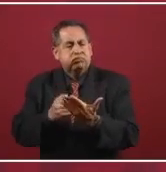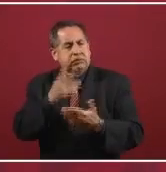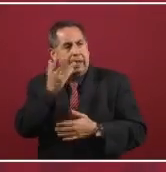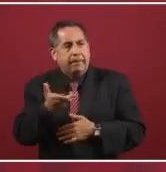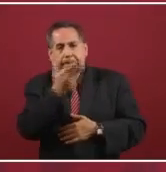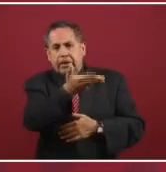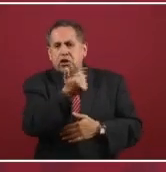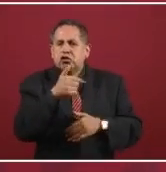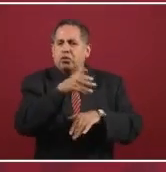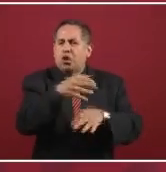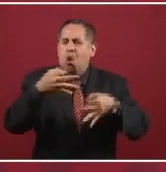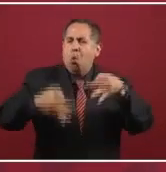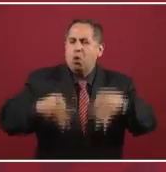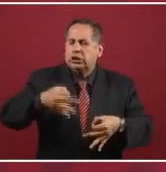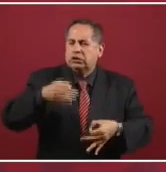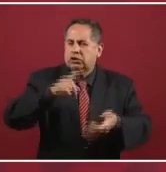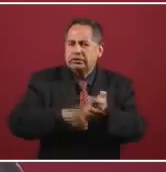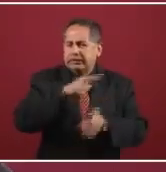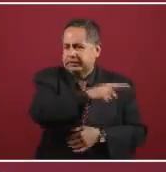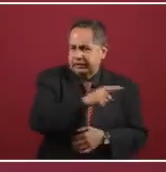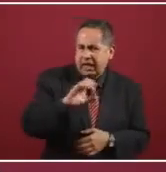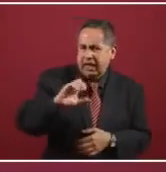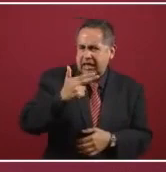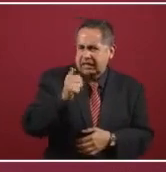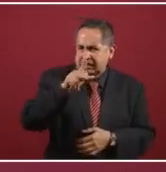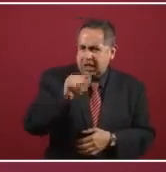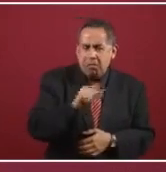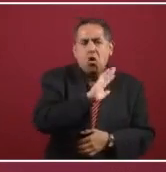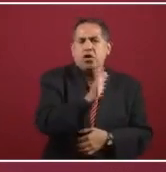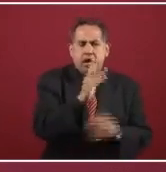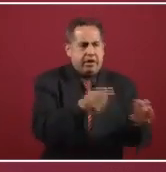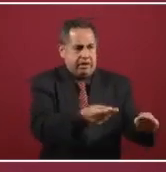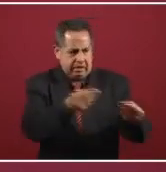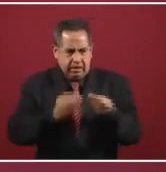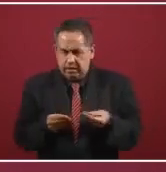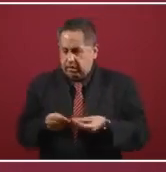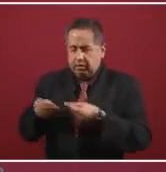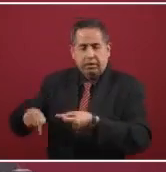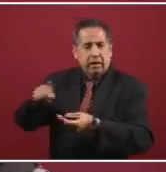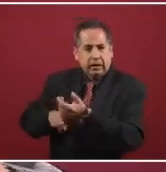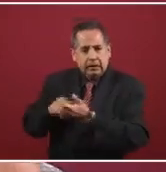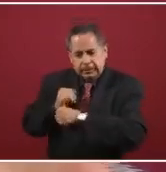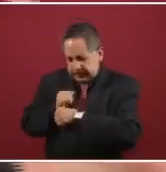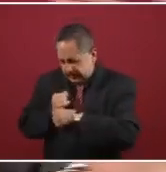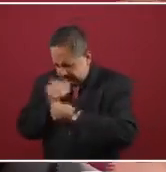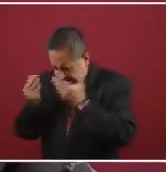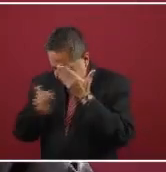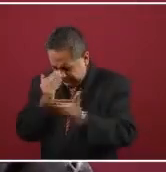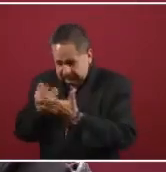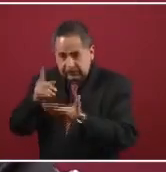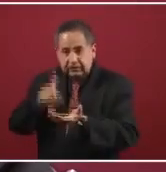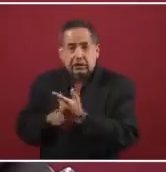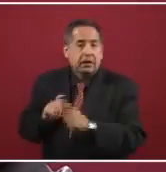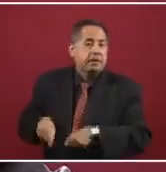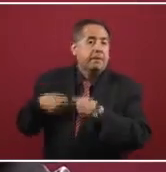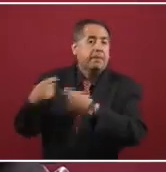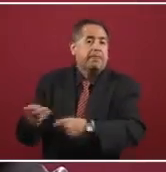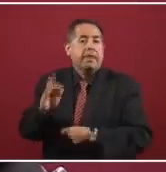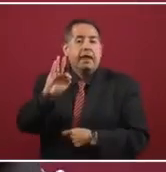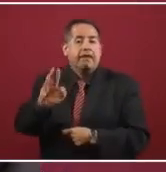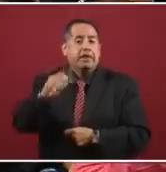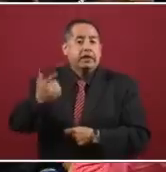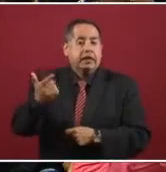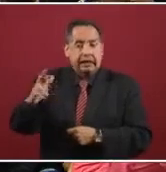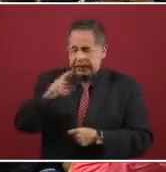pedimos, y ya han sido puestas a disposición de la Unidad de Inteligencia Financiera y remitidas también a la Fiscalía General